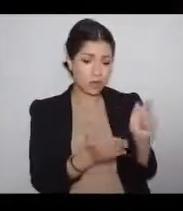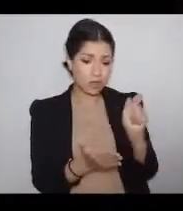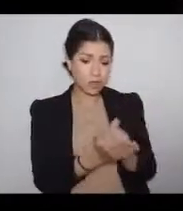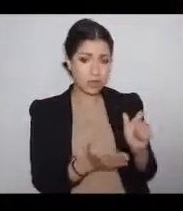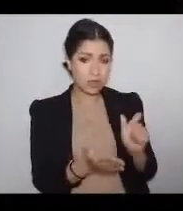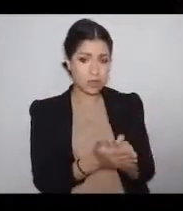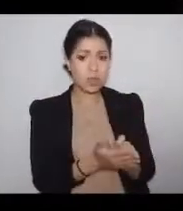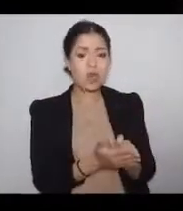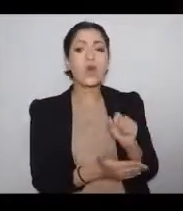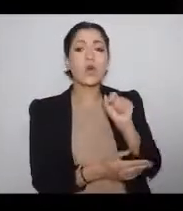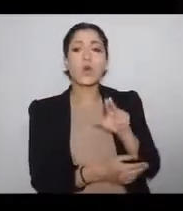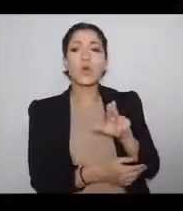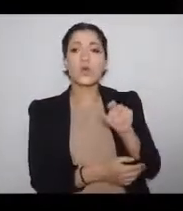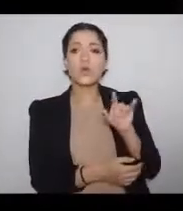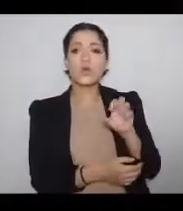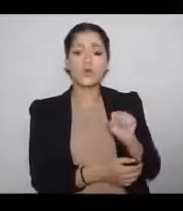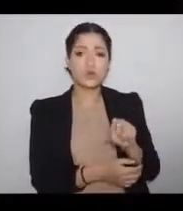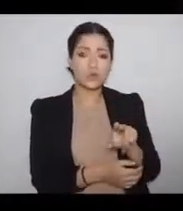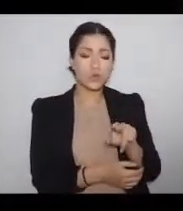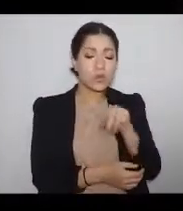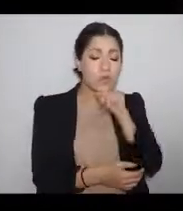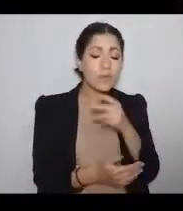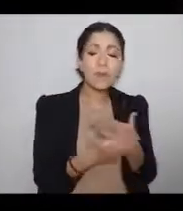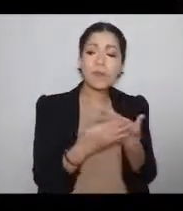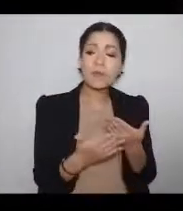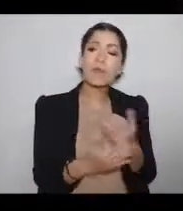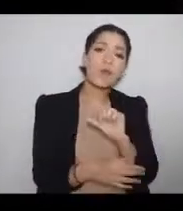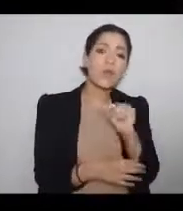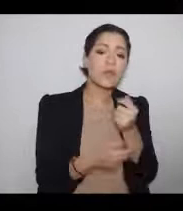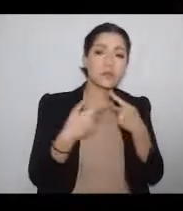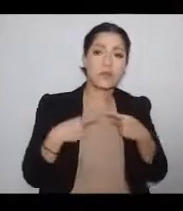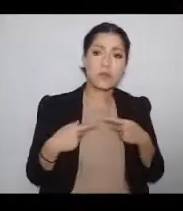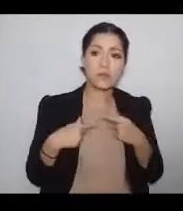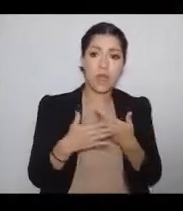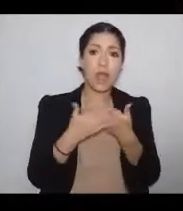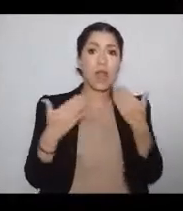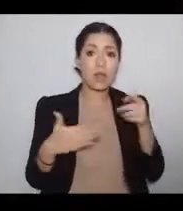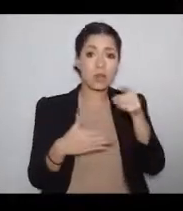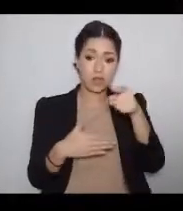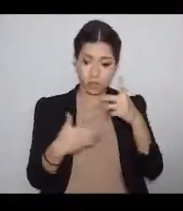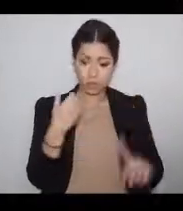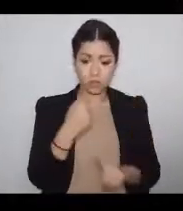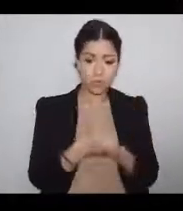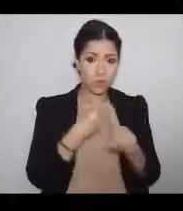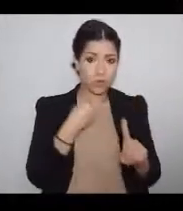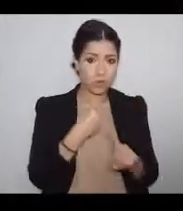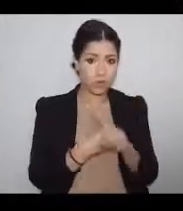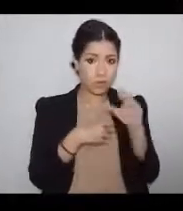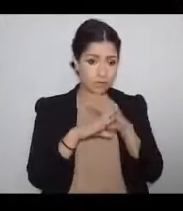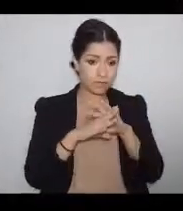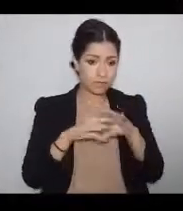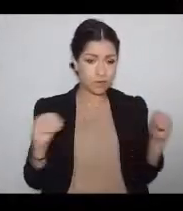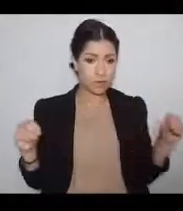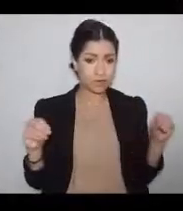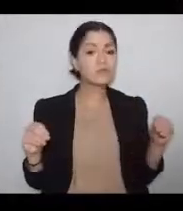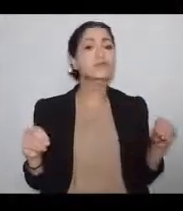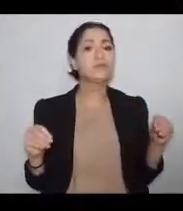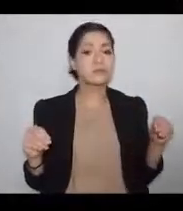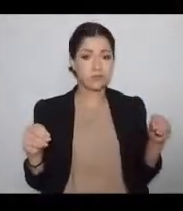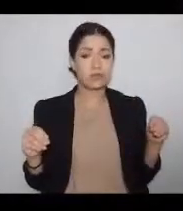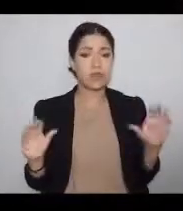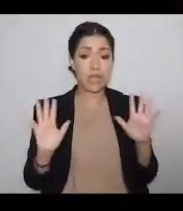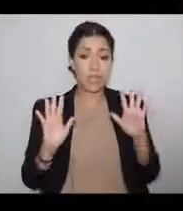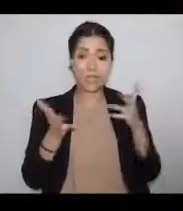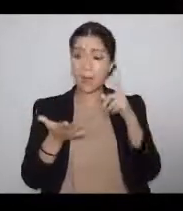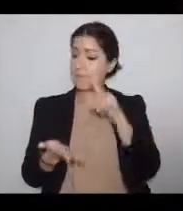a quien le di todo se robó mis ideas. Y otro huésped aquí presente lo va a refutar. Estamos